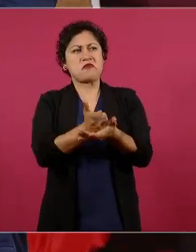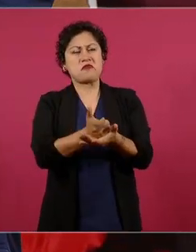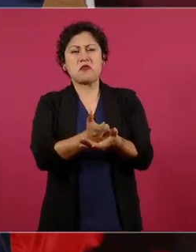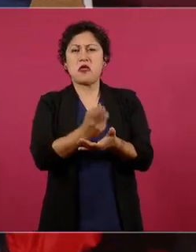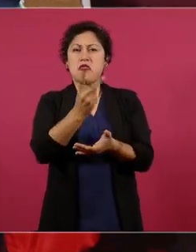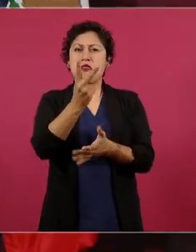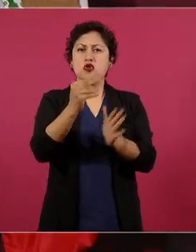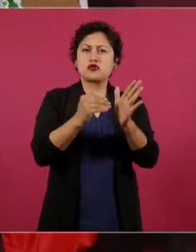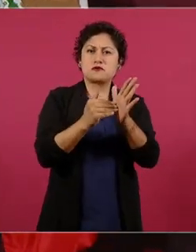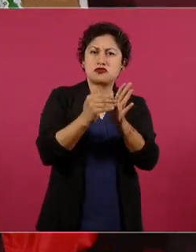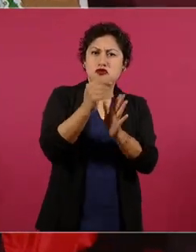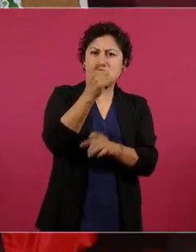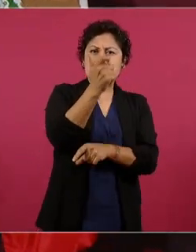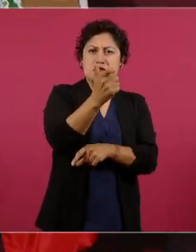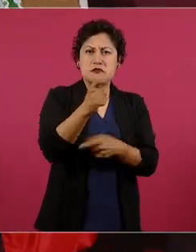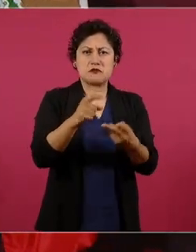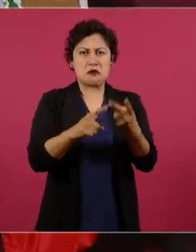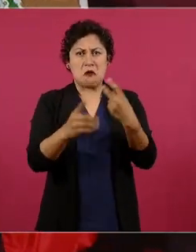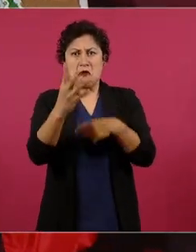4 millones de pesos?